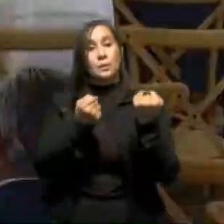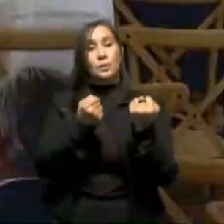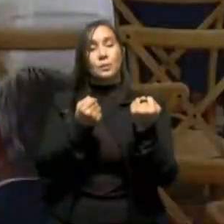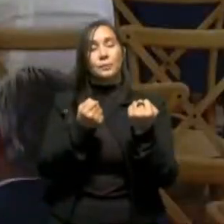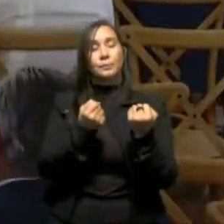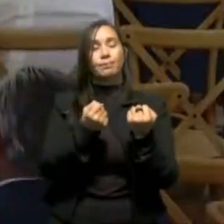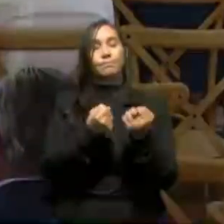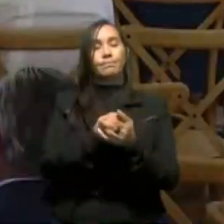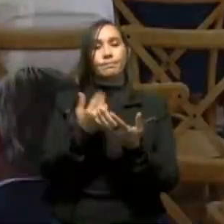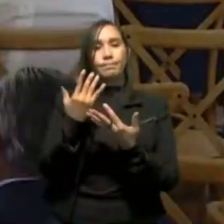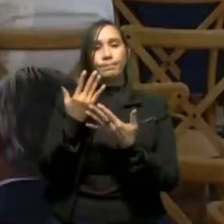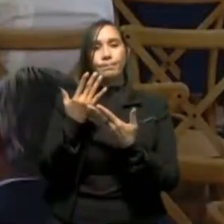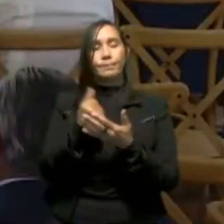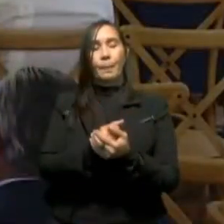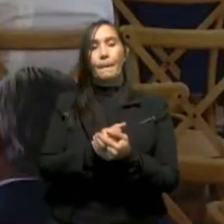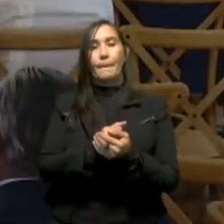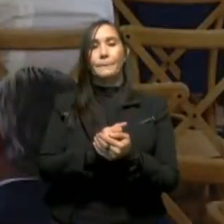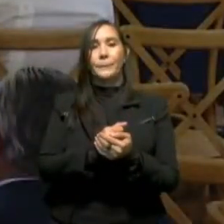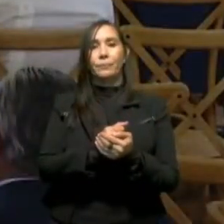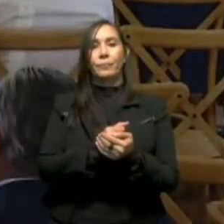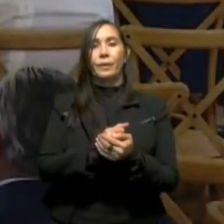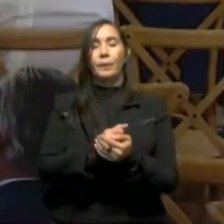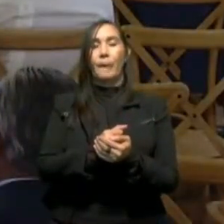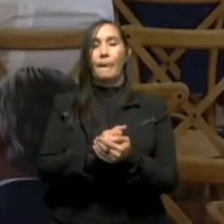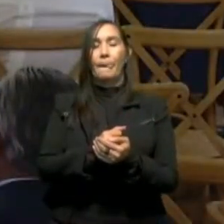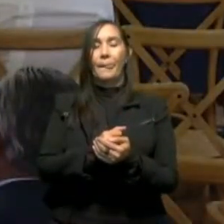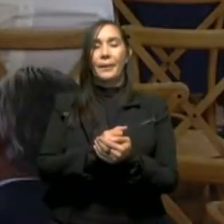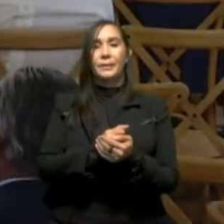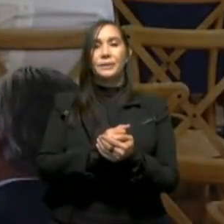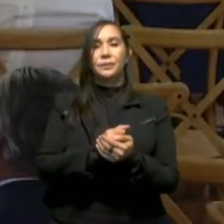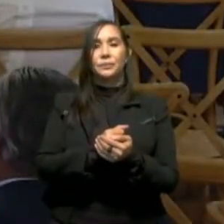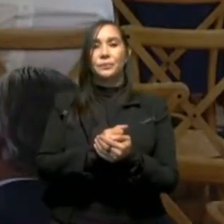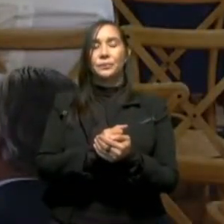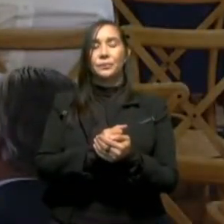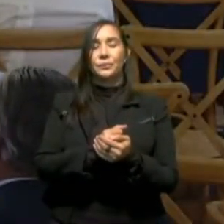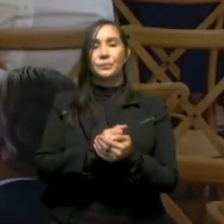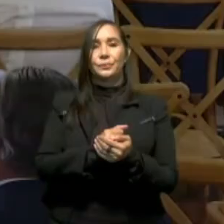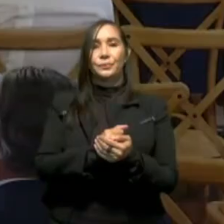eh Y que no va al mismo tiempo con la inversión que no que no ha ido al mismo tiempo la inversión